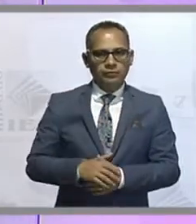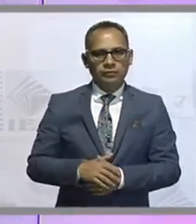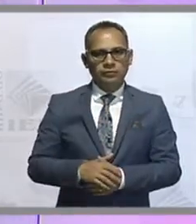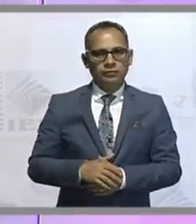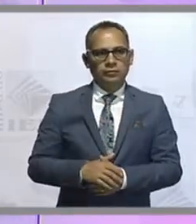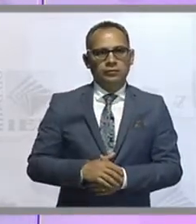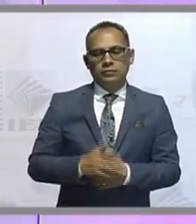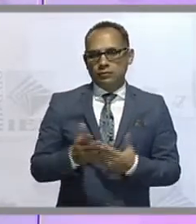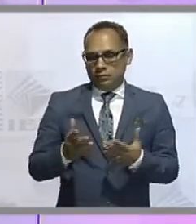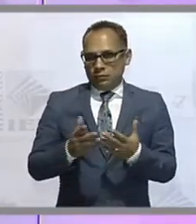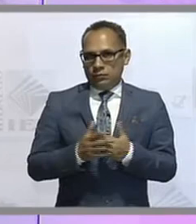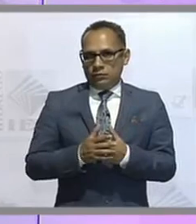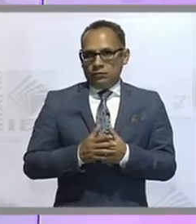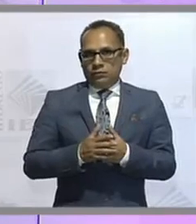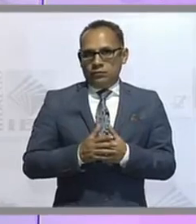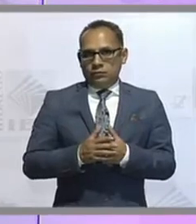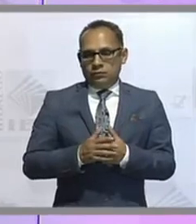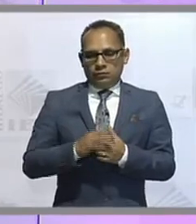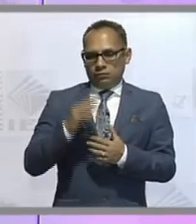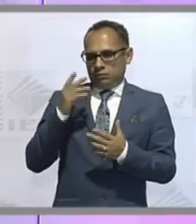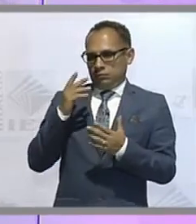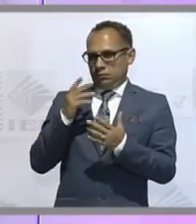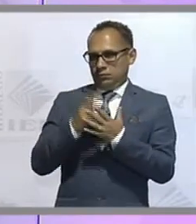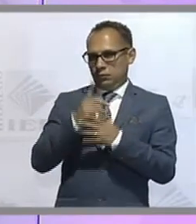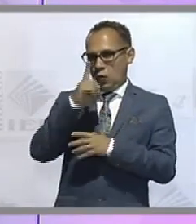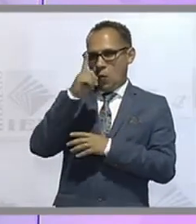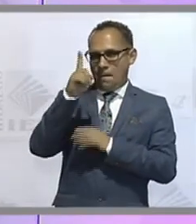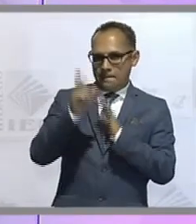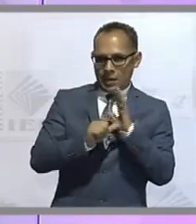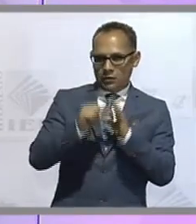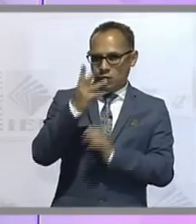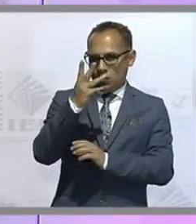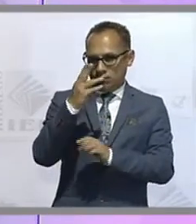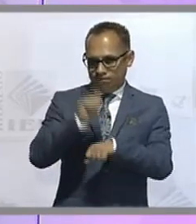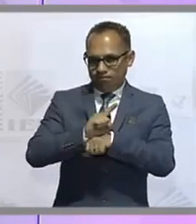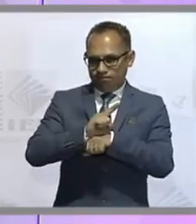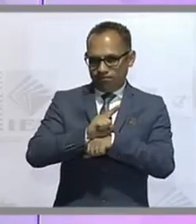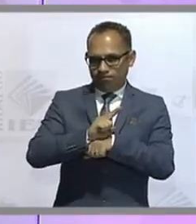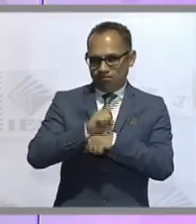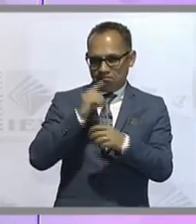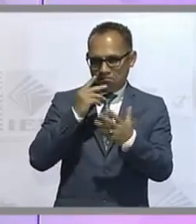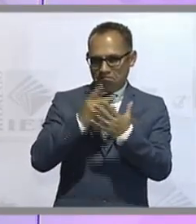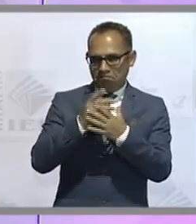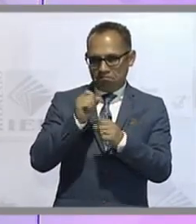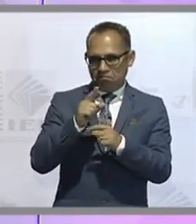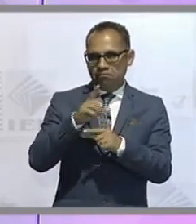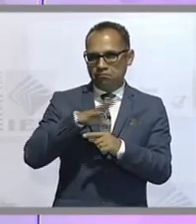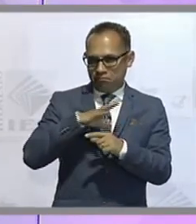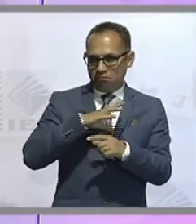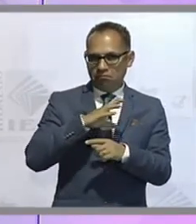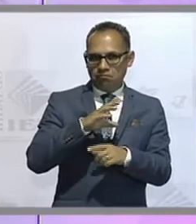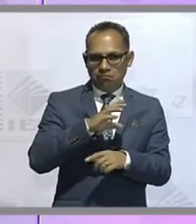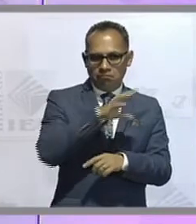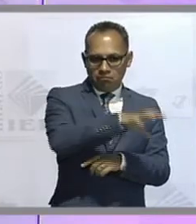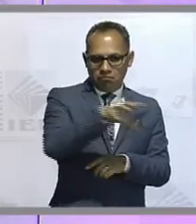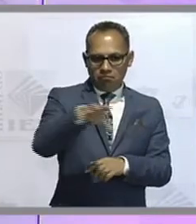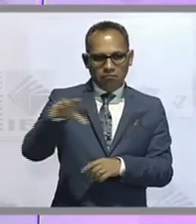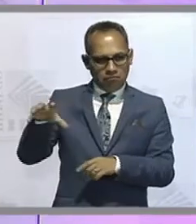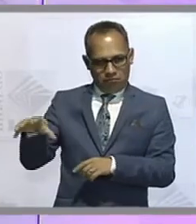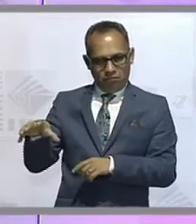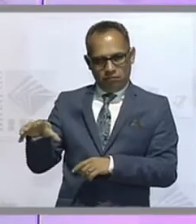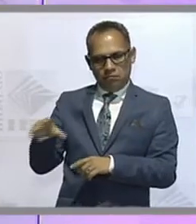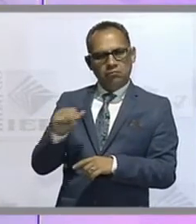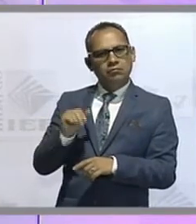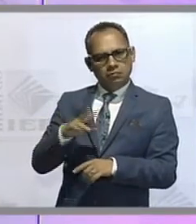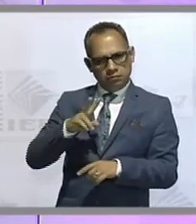estos días un mes y cuatro días que llevamos de campaña hemos recorrido comunidades colonias hemos recorrido